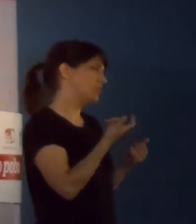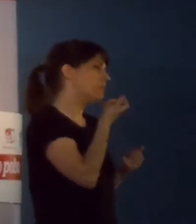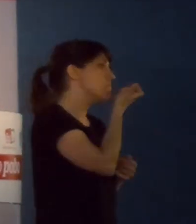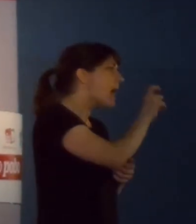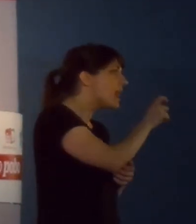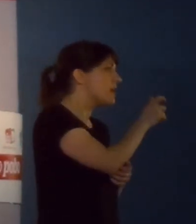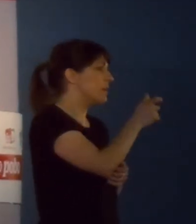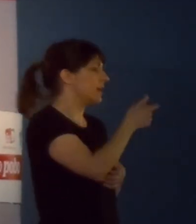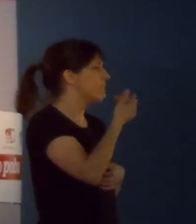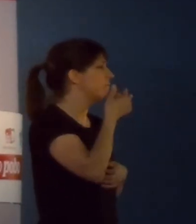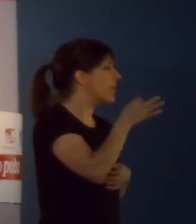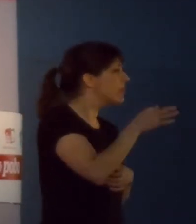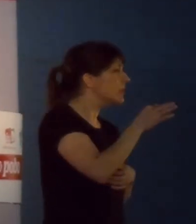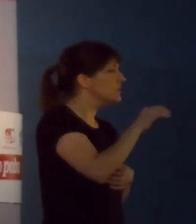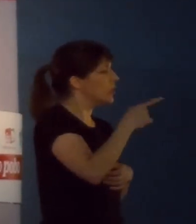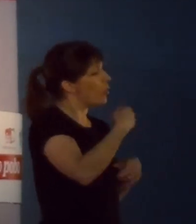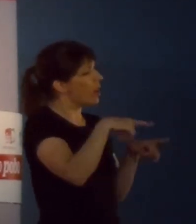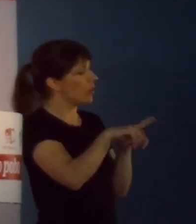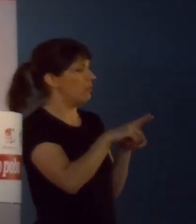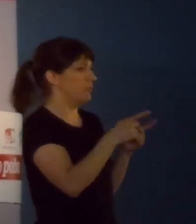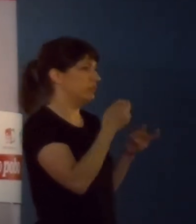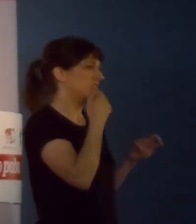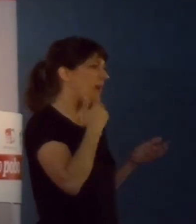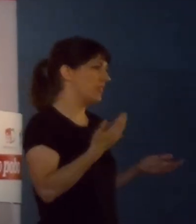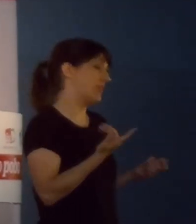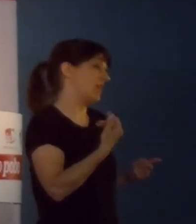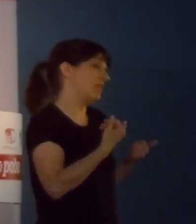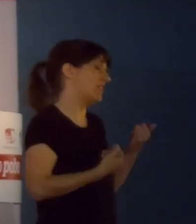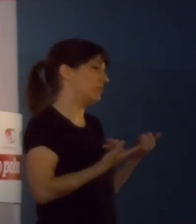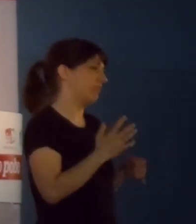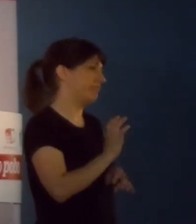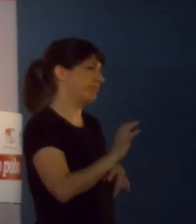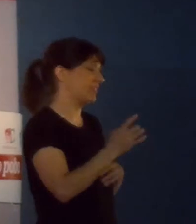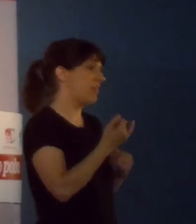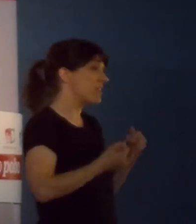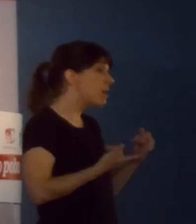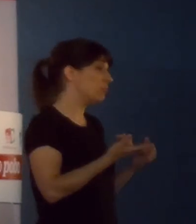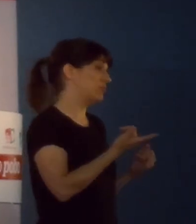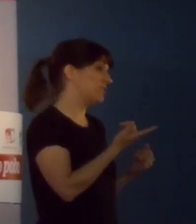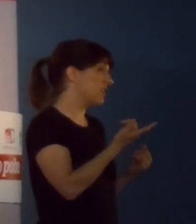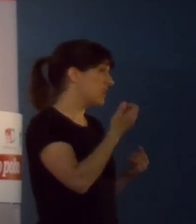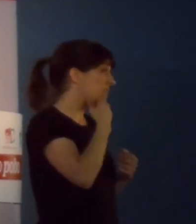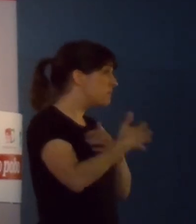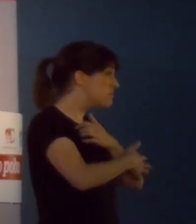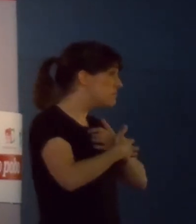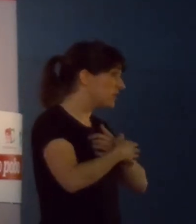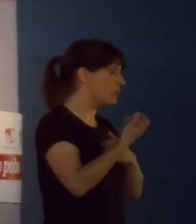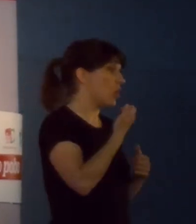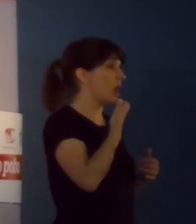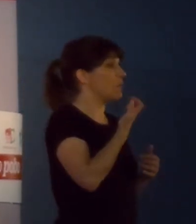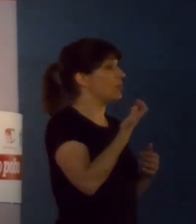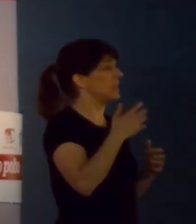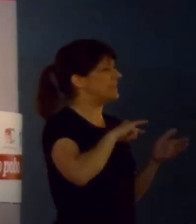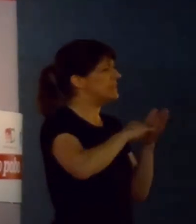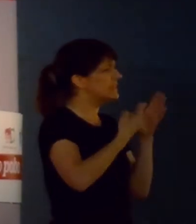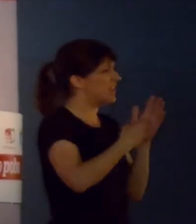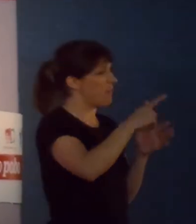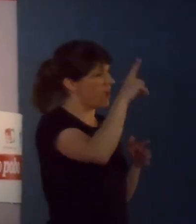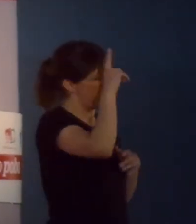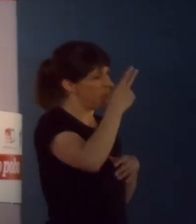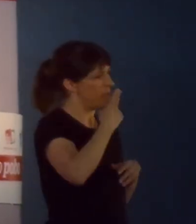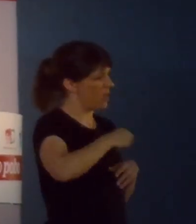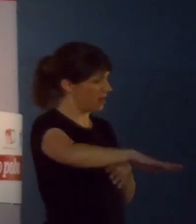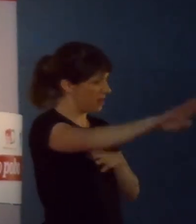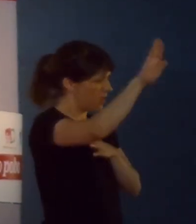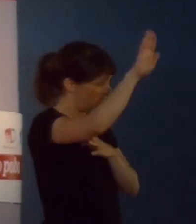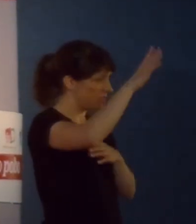grandeza, e ese é o sarcasmo. Pois no grandeza e miseria, gran medo e miseria do Terceiro Reich, un dos sketches titúlase